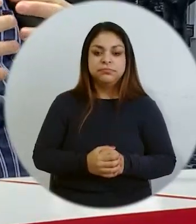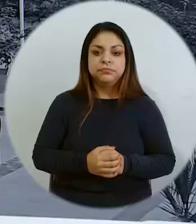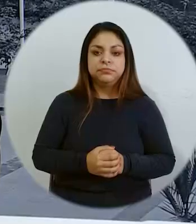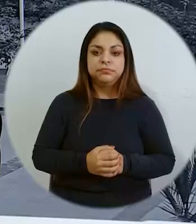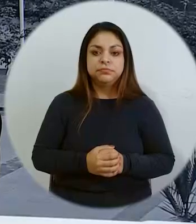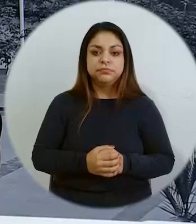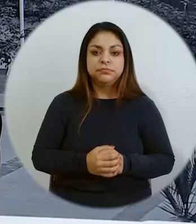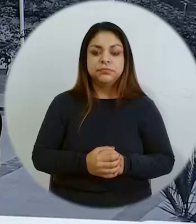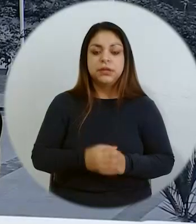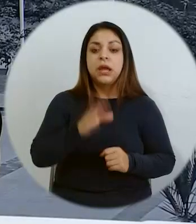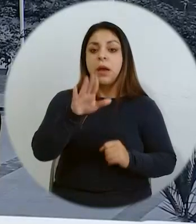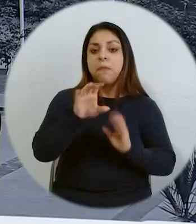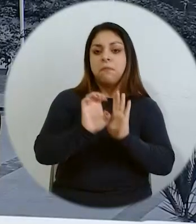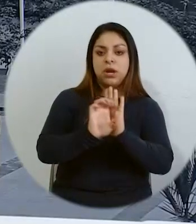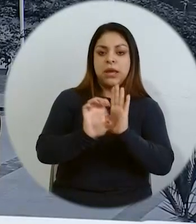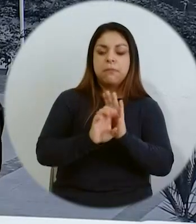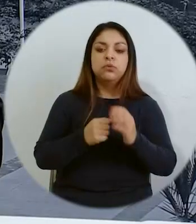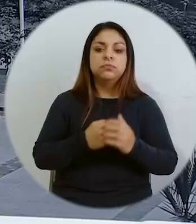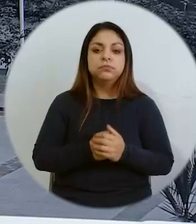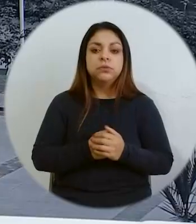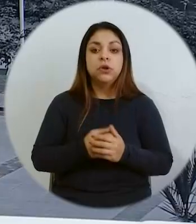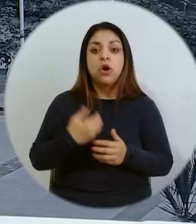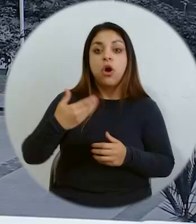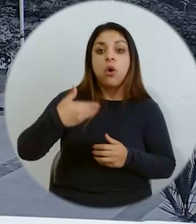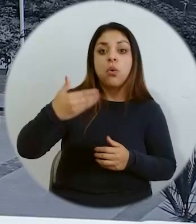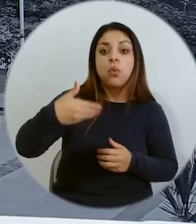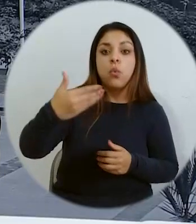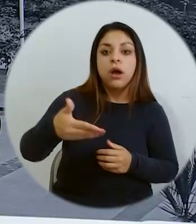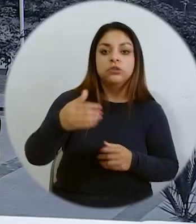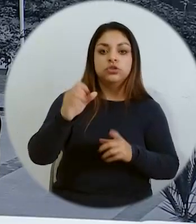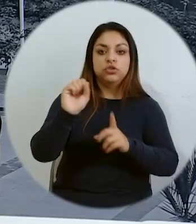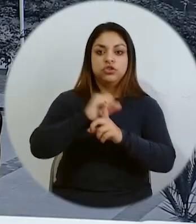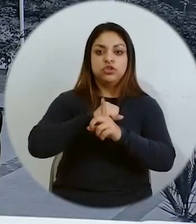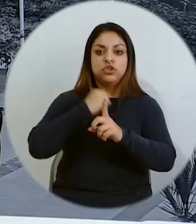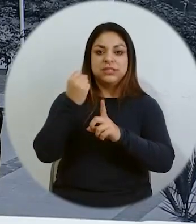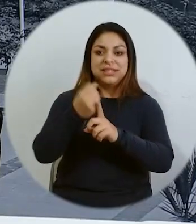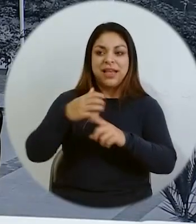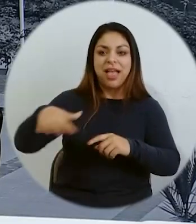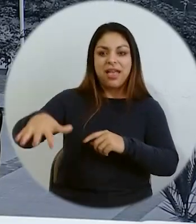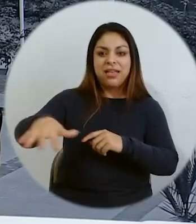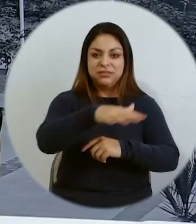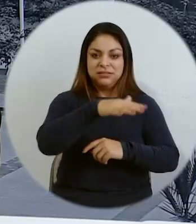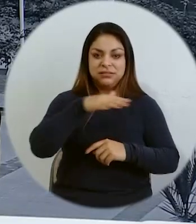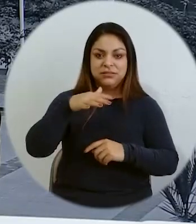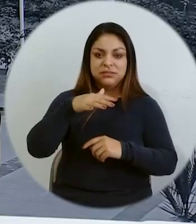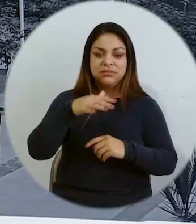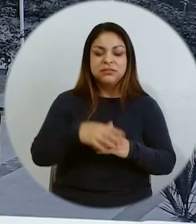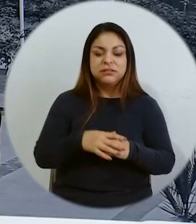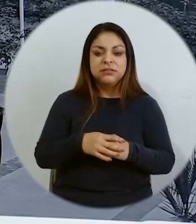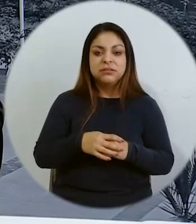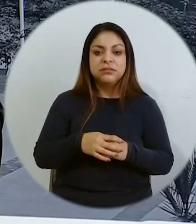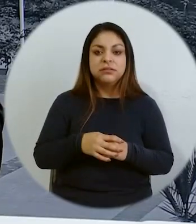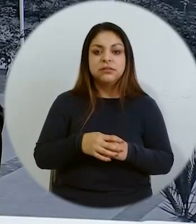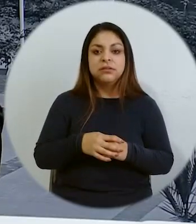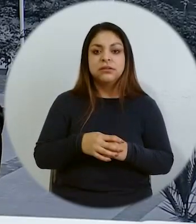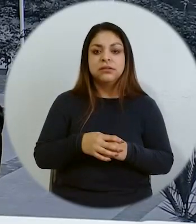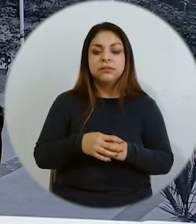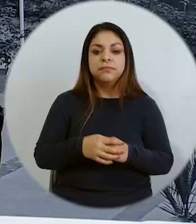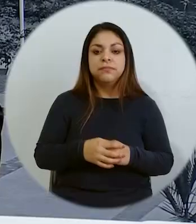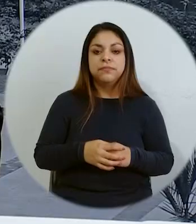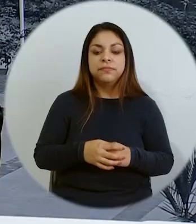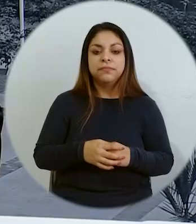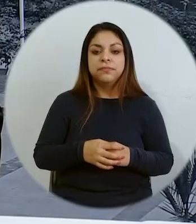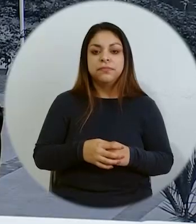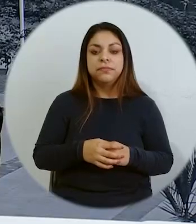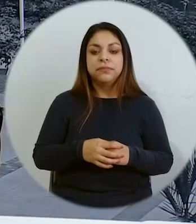persista. Por ejemplo, cuando las sociedades, culturalmente hablando,